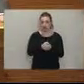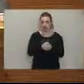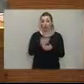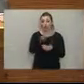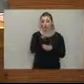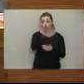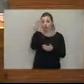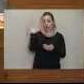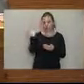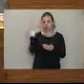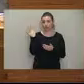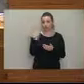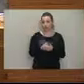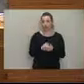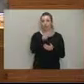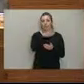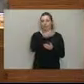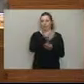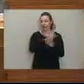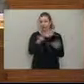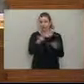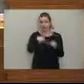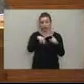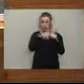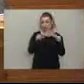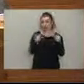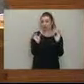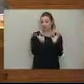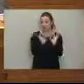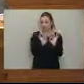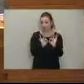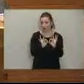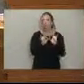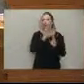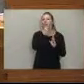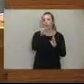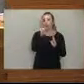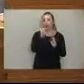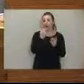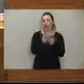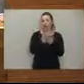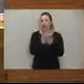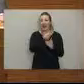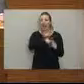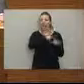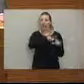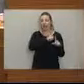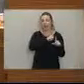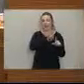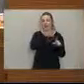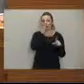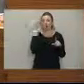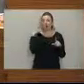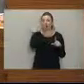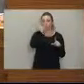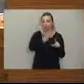5 años. Es cierto que en Asturias no se ha hecho ninguna, pero se han hecho 20 solicitudes en España en los 5 últimos